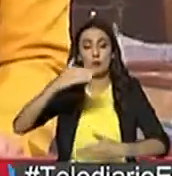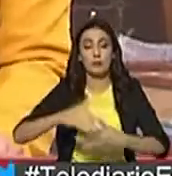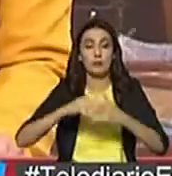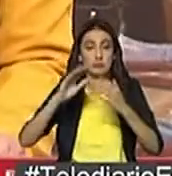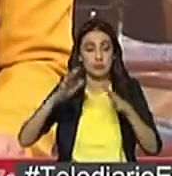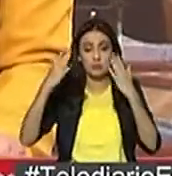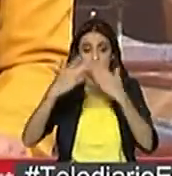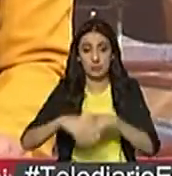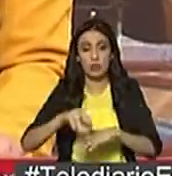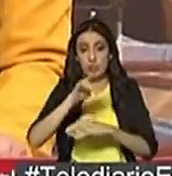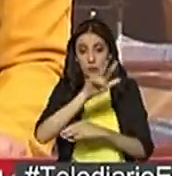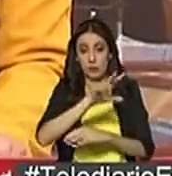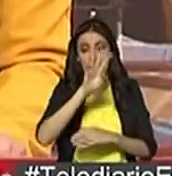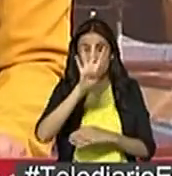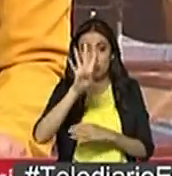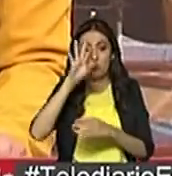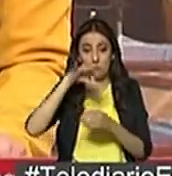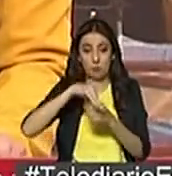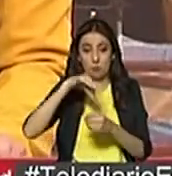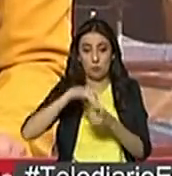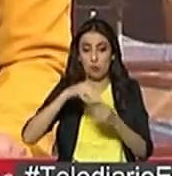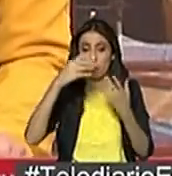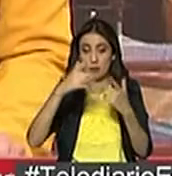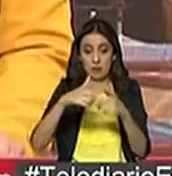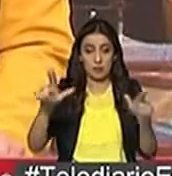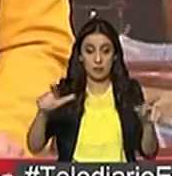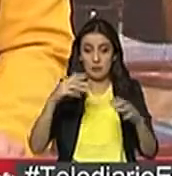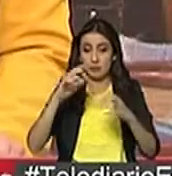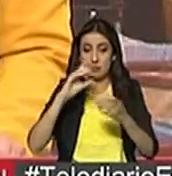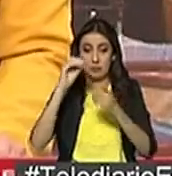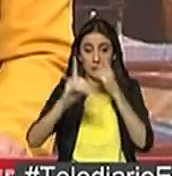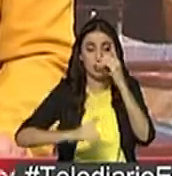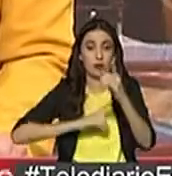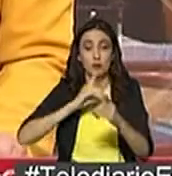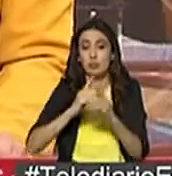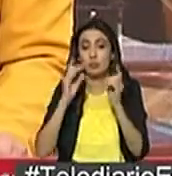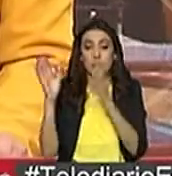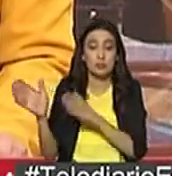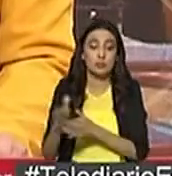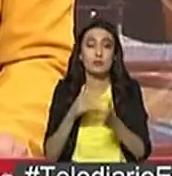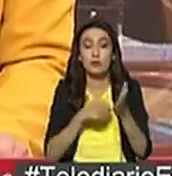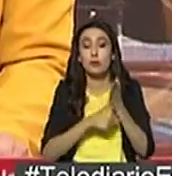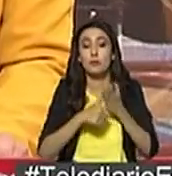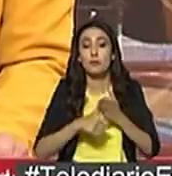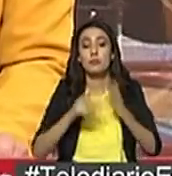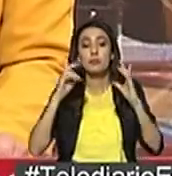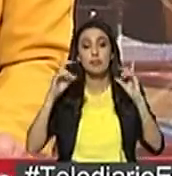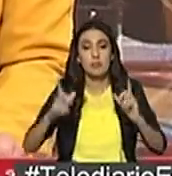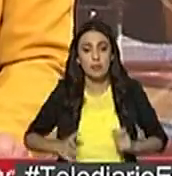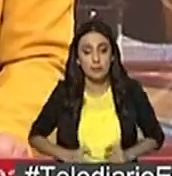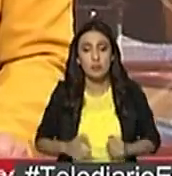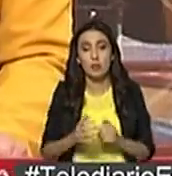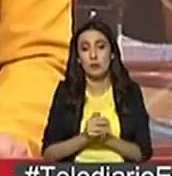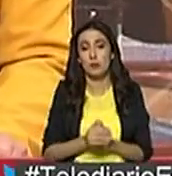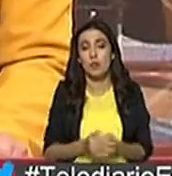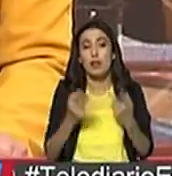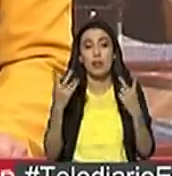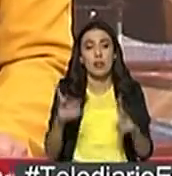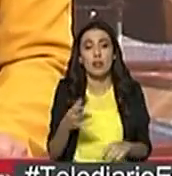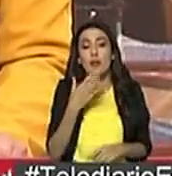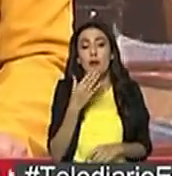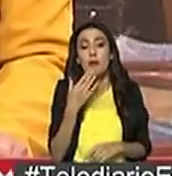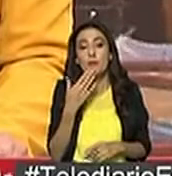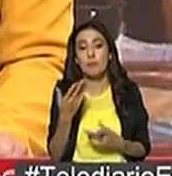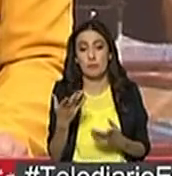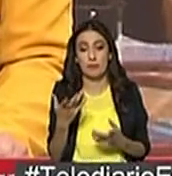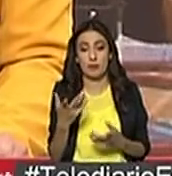para ocupar 347 vacantes que contratará el Ministerio de Salud en áreas de especialidades médicas como